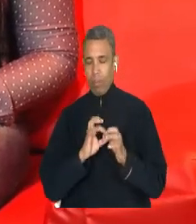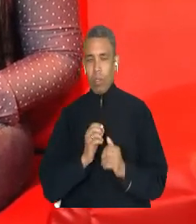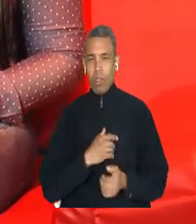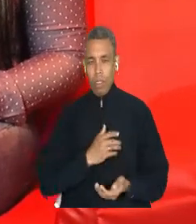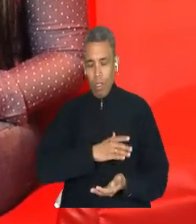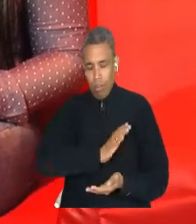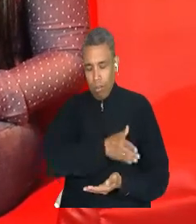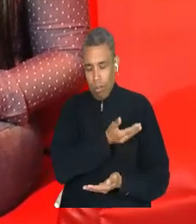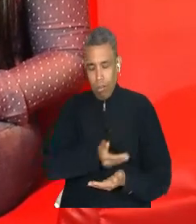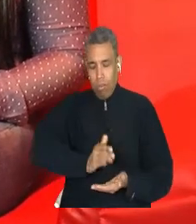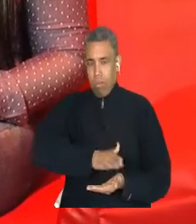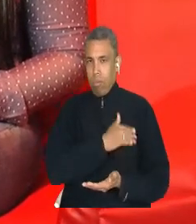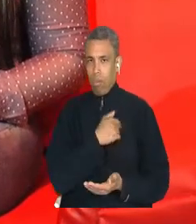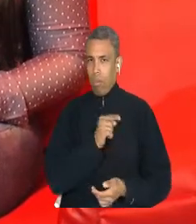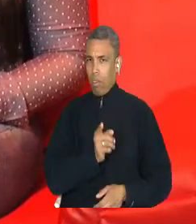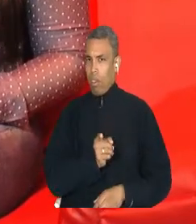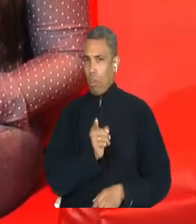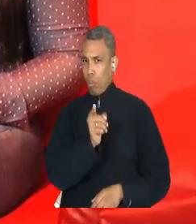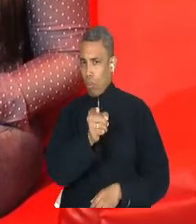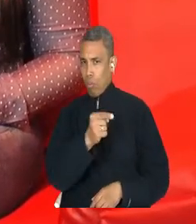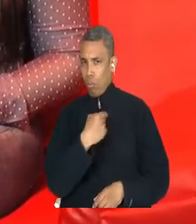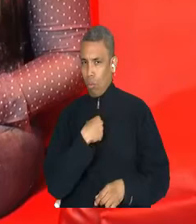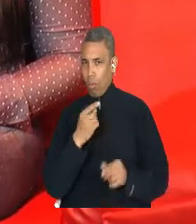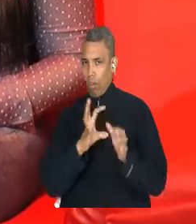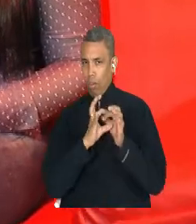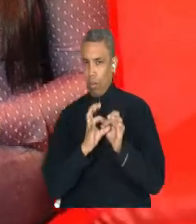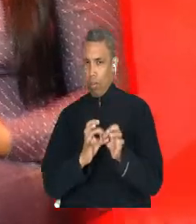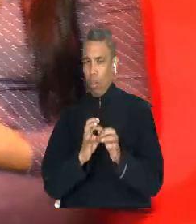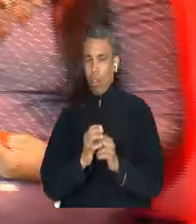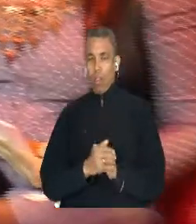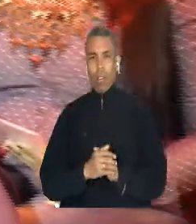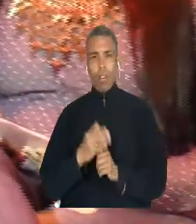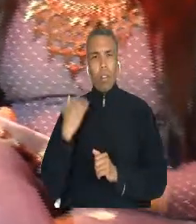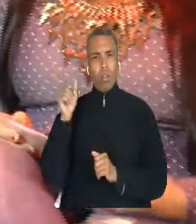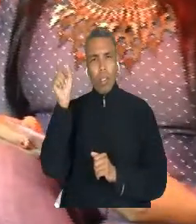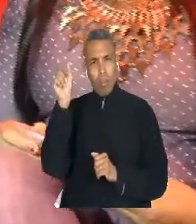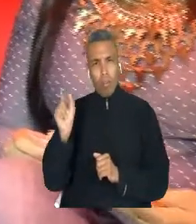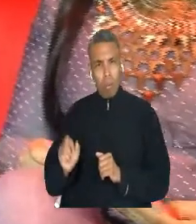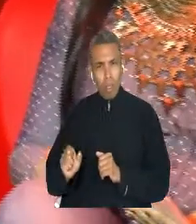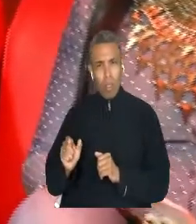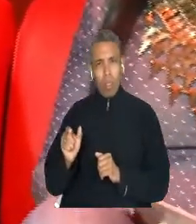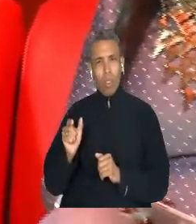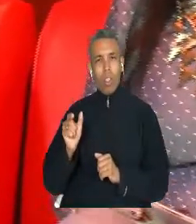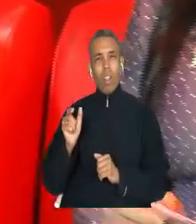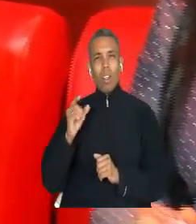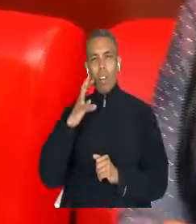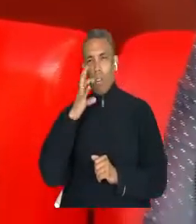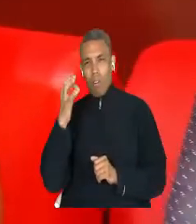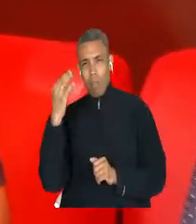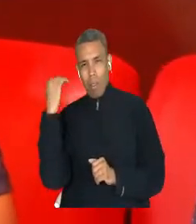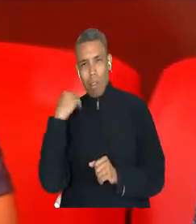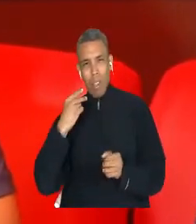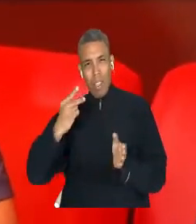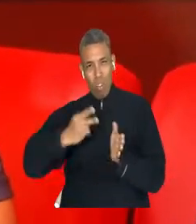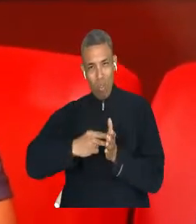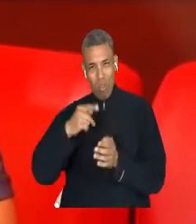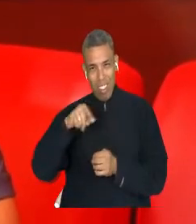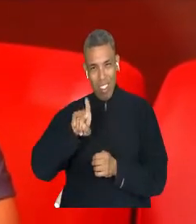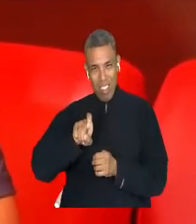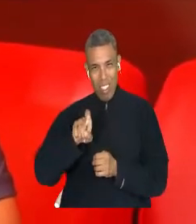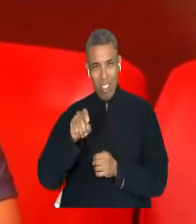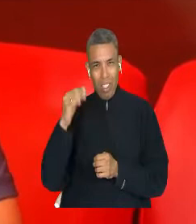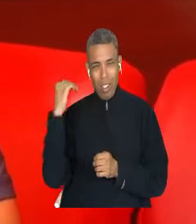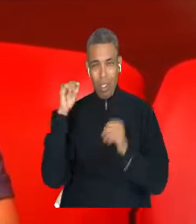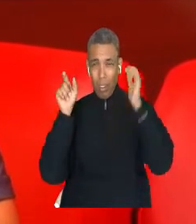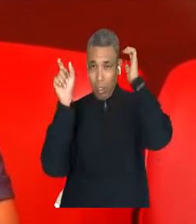quien fue el mejor compositor del 2016 y quien marca la tendencia del nuevo rumbo que toma el vallenato, pues con más de